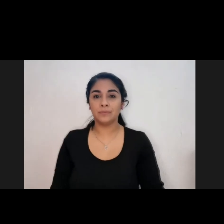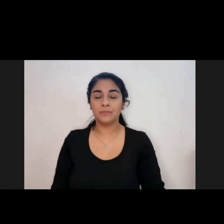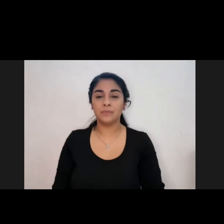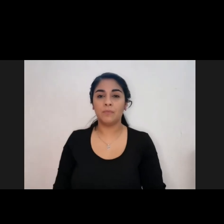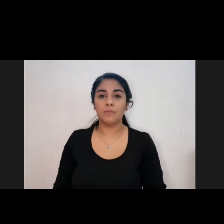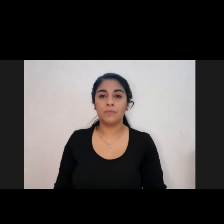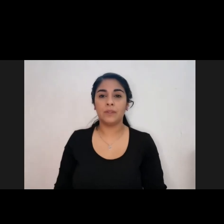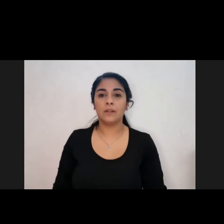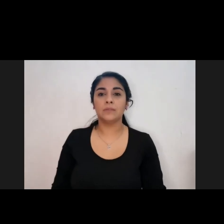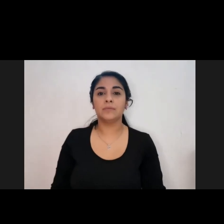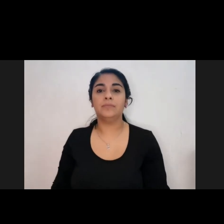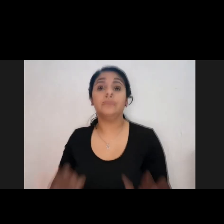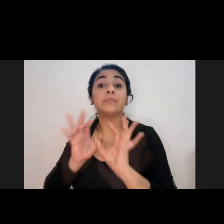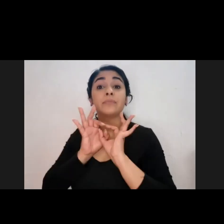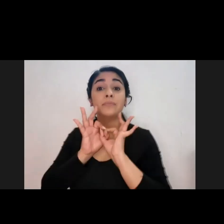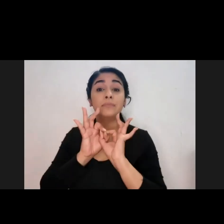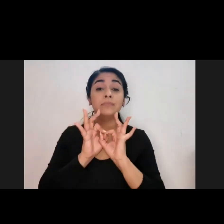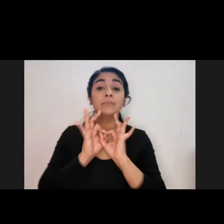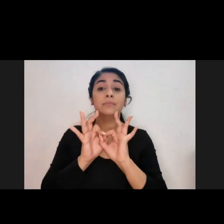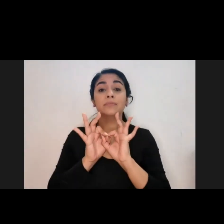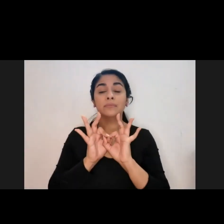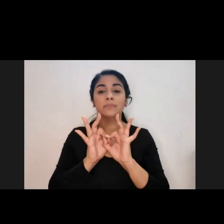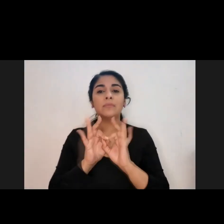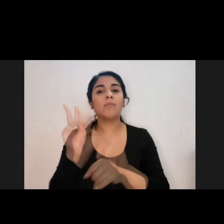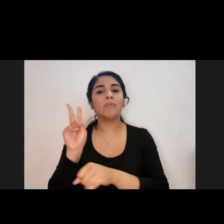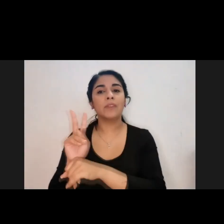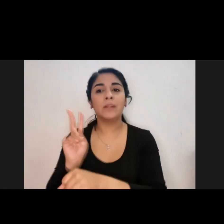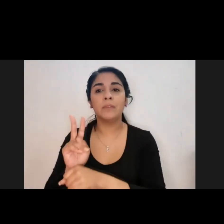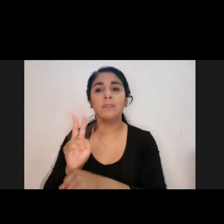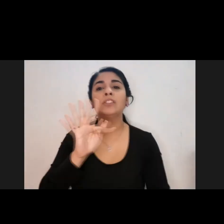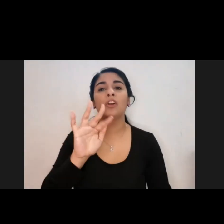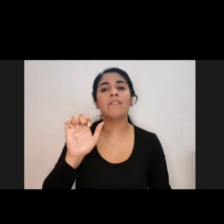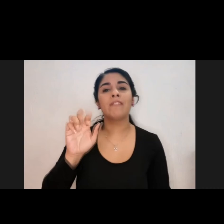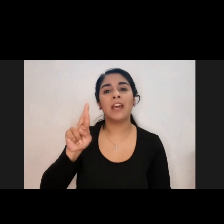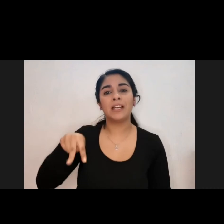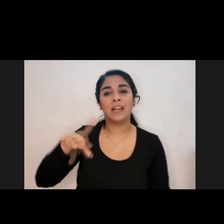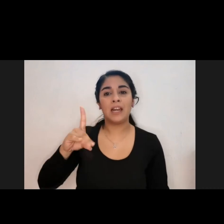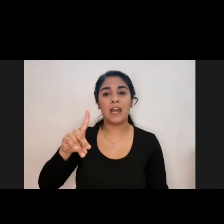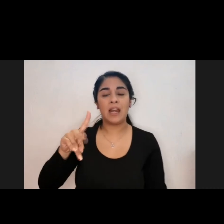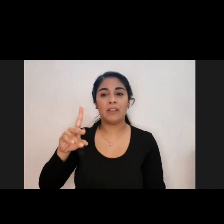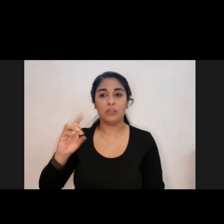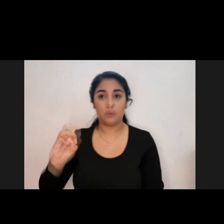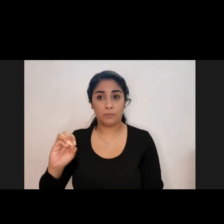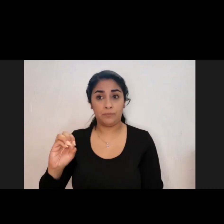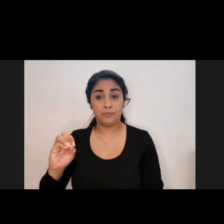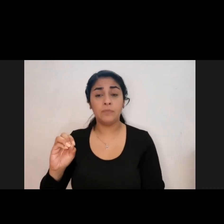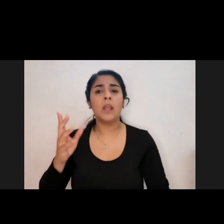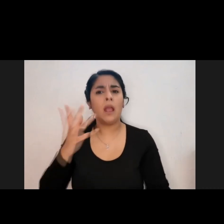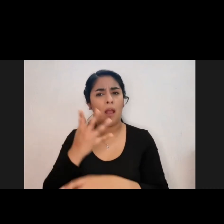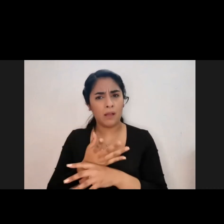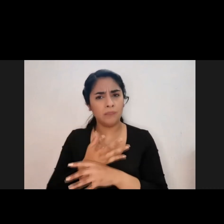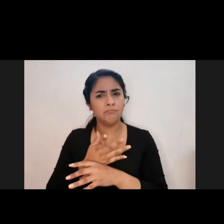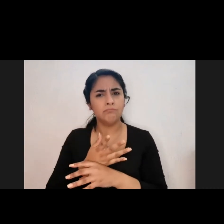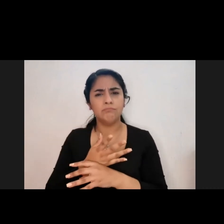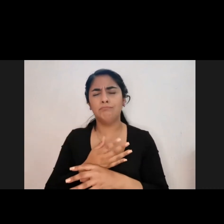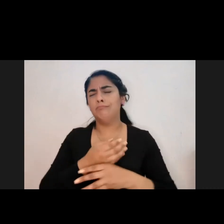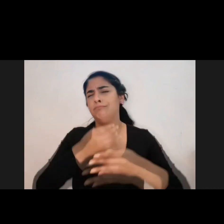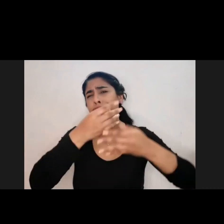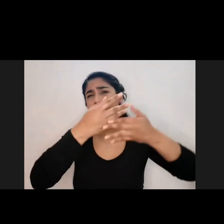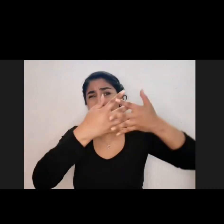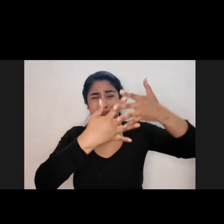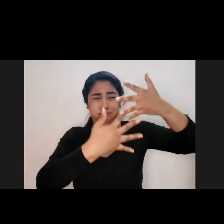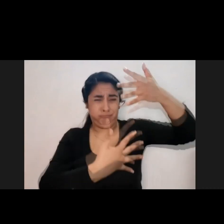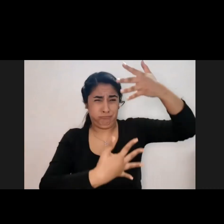Muchas gracias, profesor Fernando. Hay un sinnúmero de